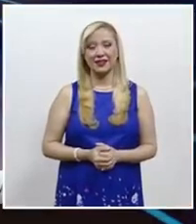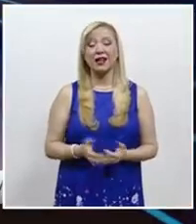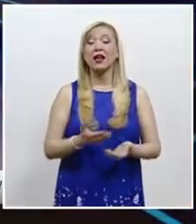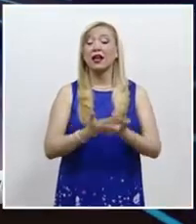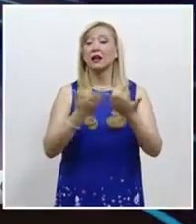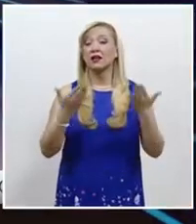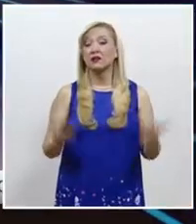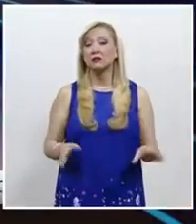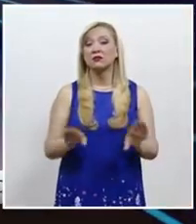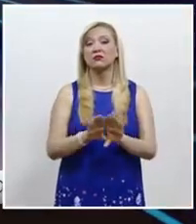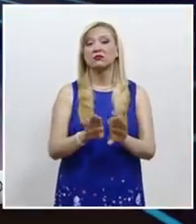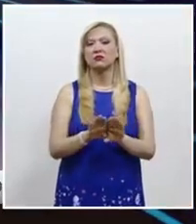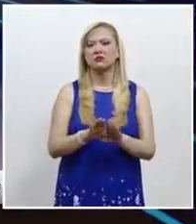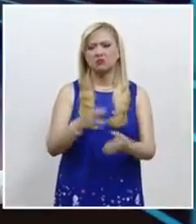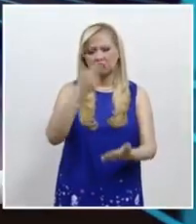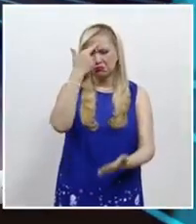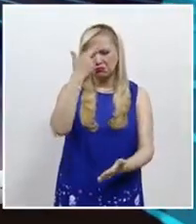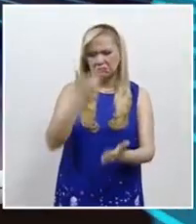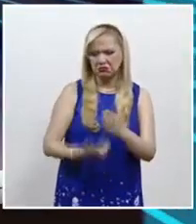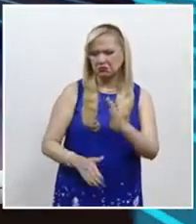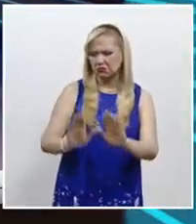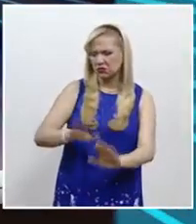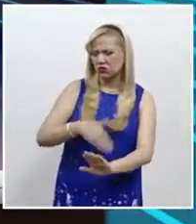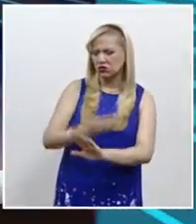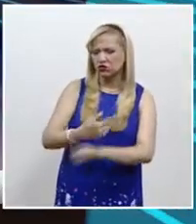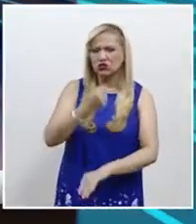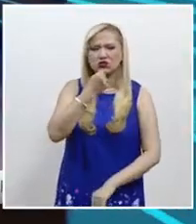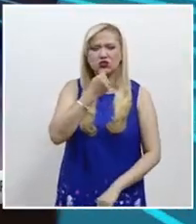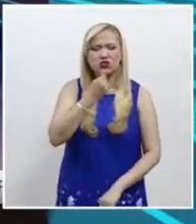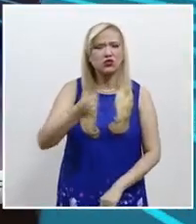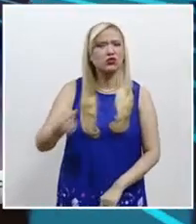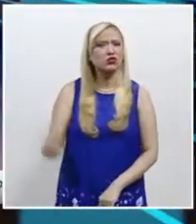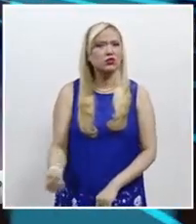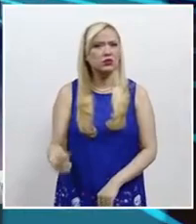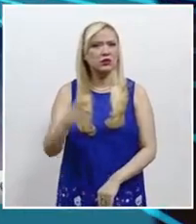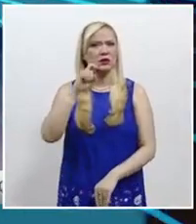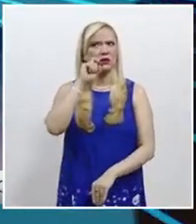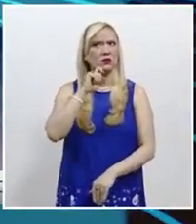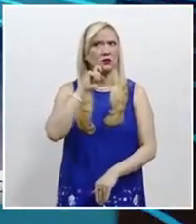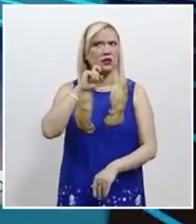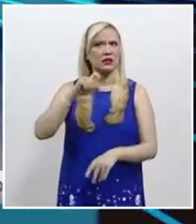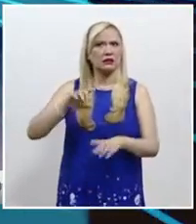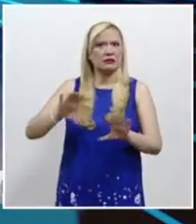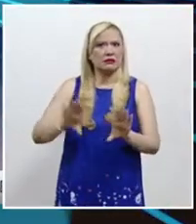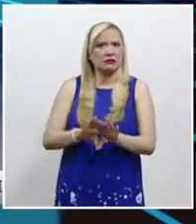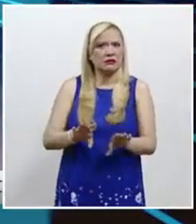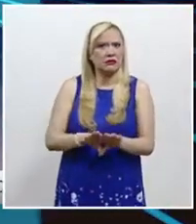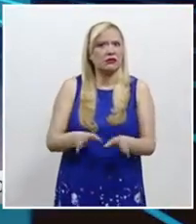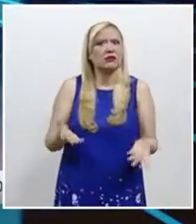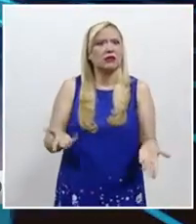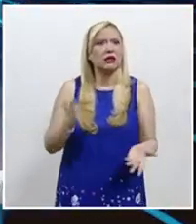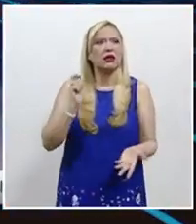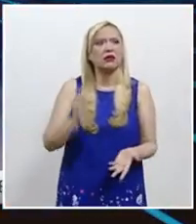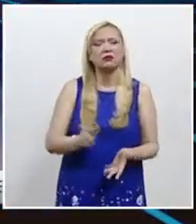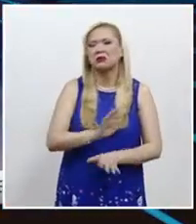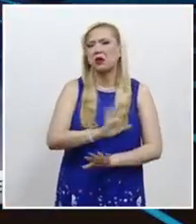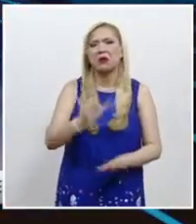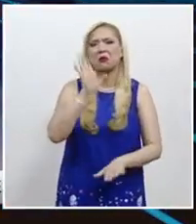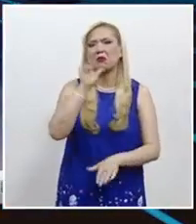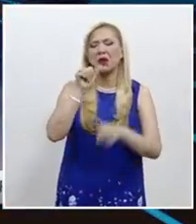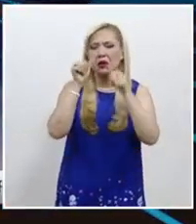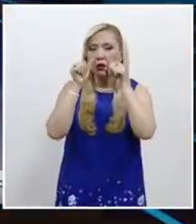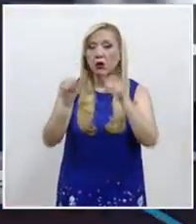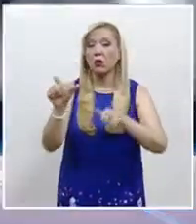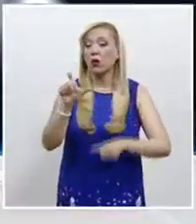La prescripción de delitos sexuales contra infantes comienza a correr a partir de que la víctima cumpla 18 años, determinó la